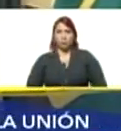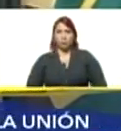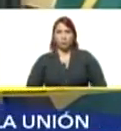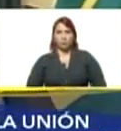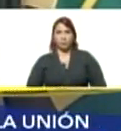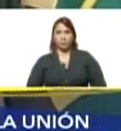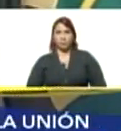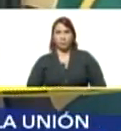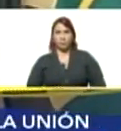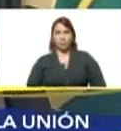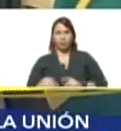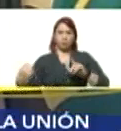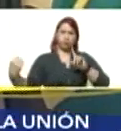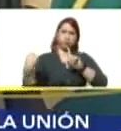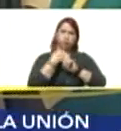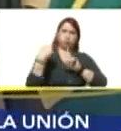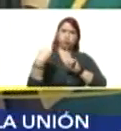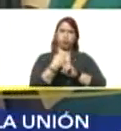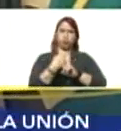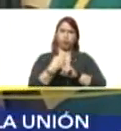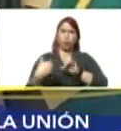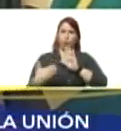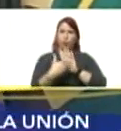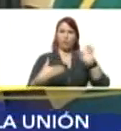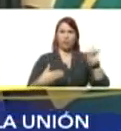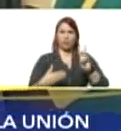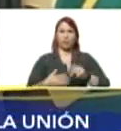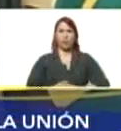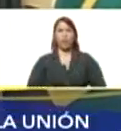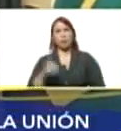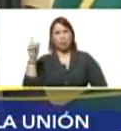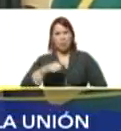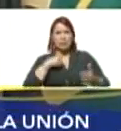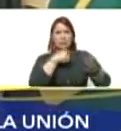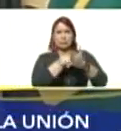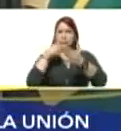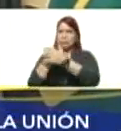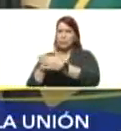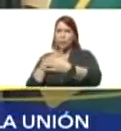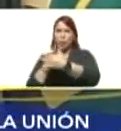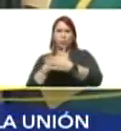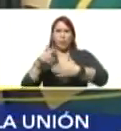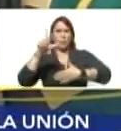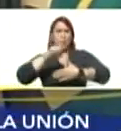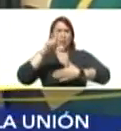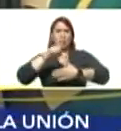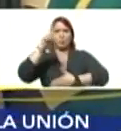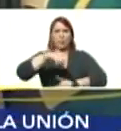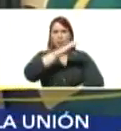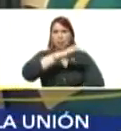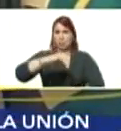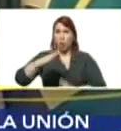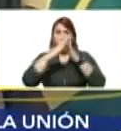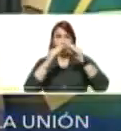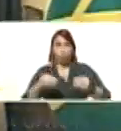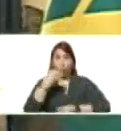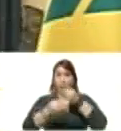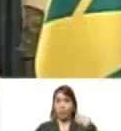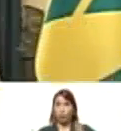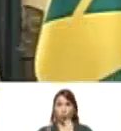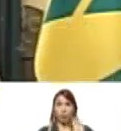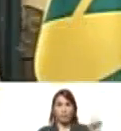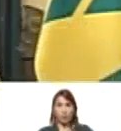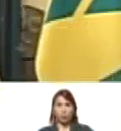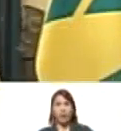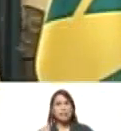Las arremetidas contra Venezuela han sido arremetidas contra América Latina y el Caribe. Todo lo que se ha hecho contra Venezuela